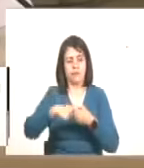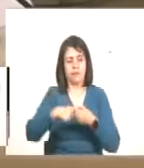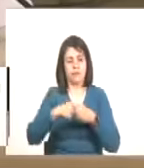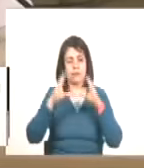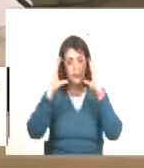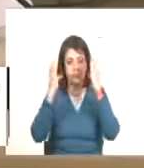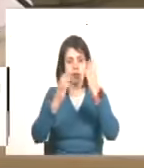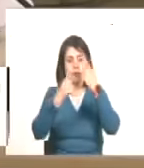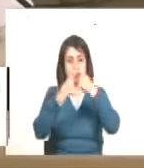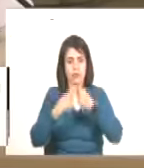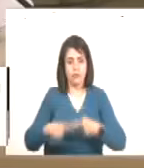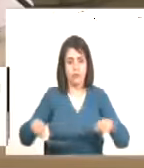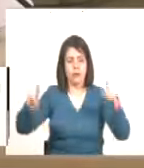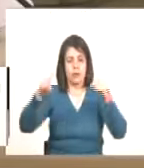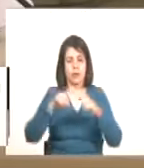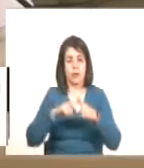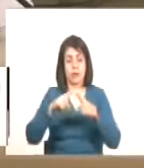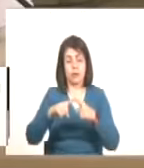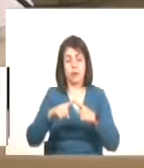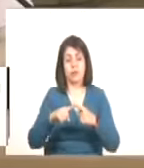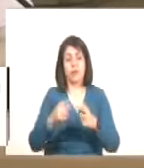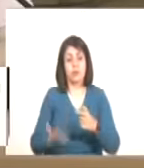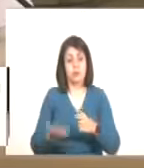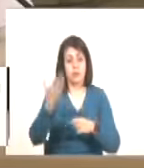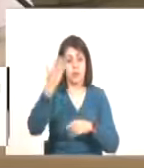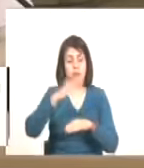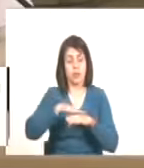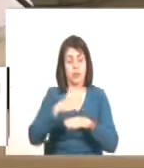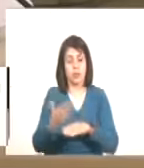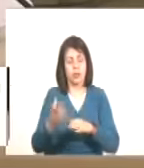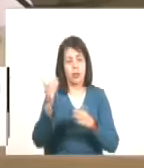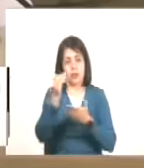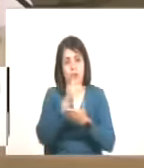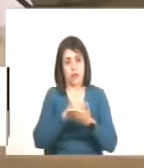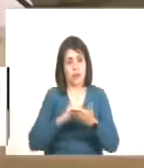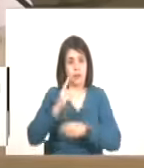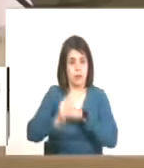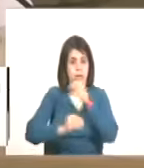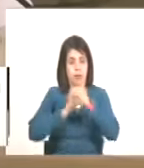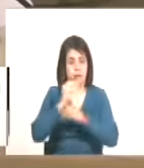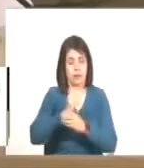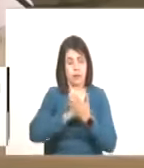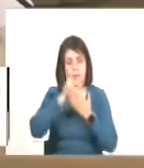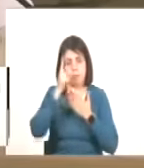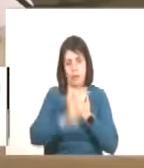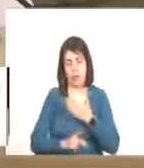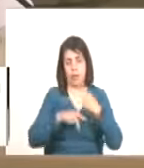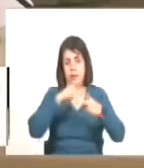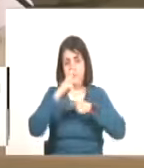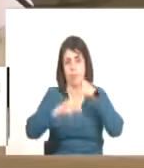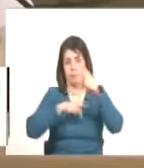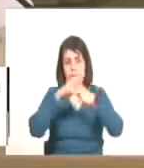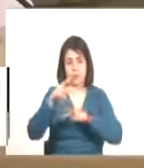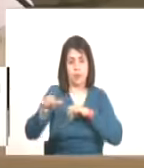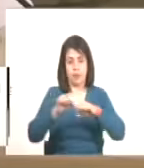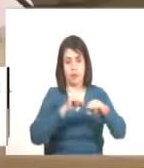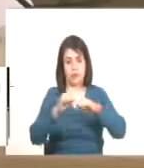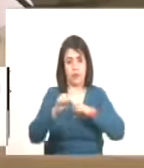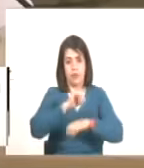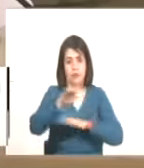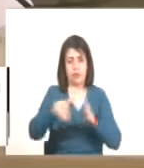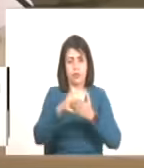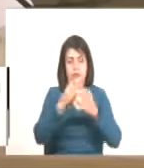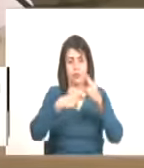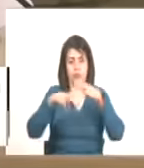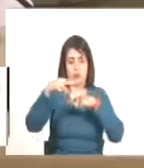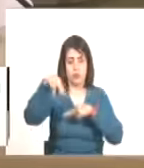enfoque diferenciado como un componente fundamental en el diseño y ejecución de planes, políticas y acciones en todo